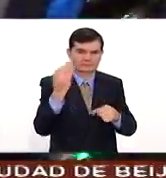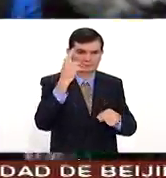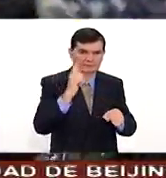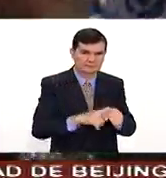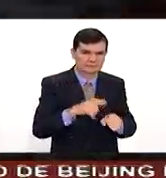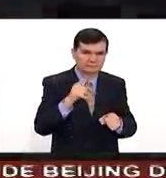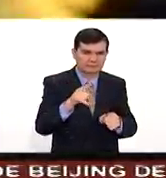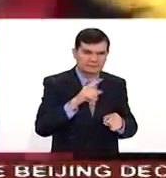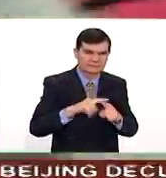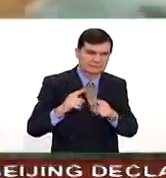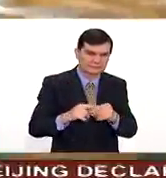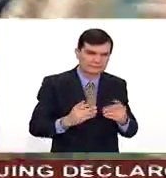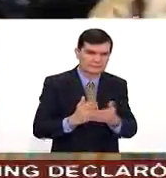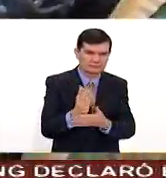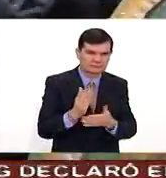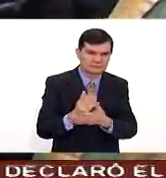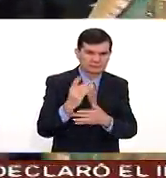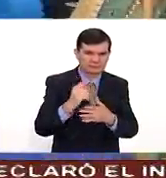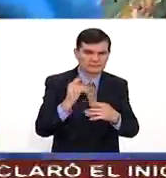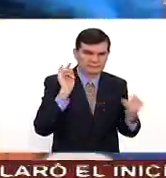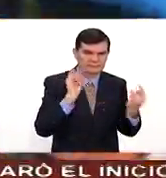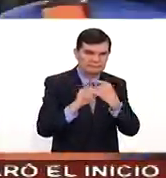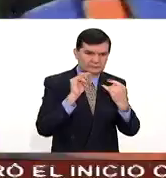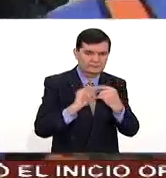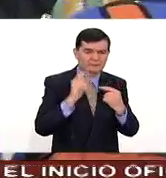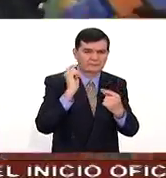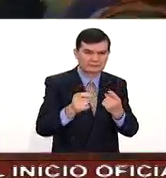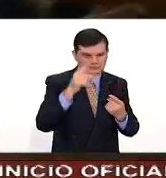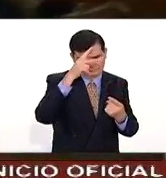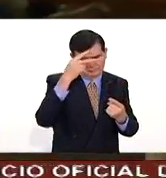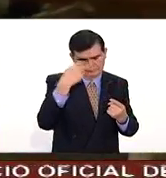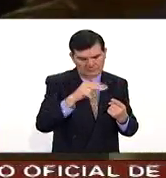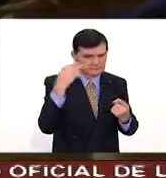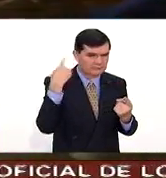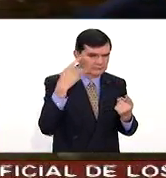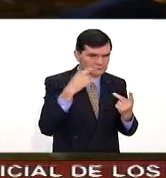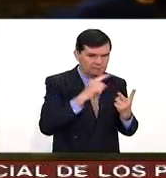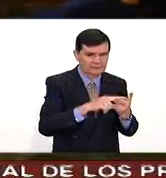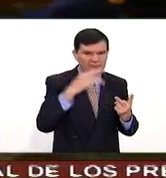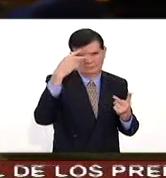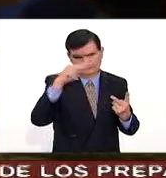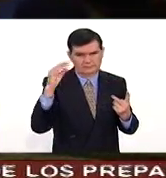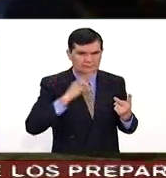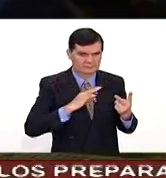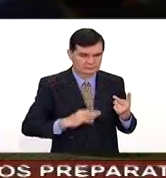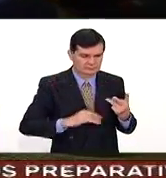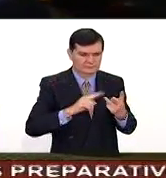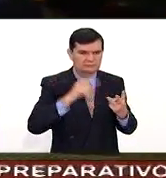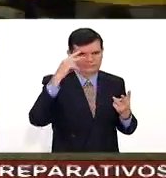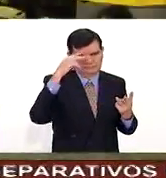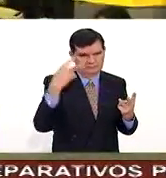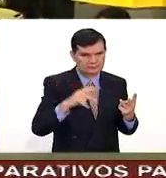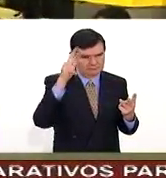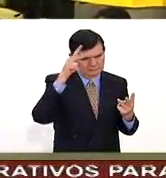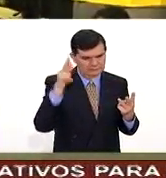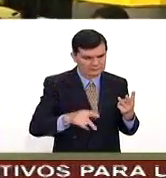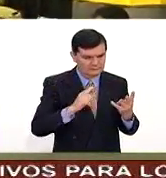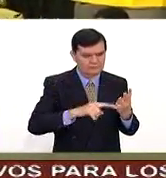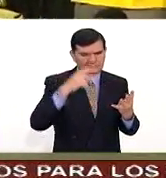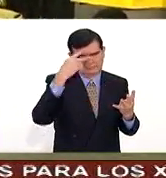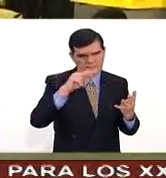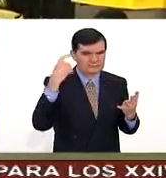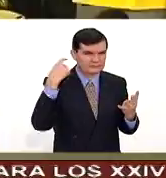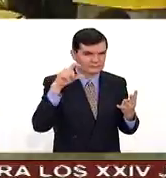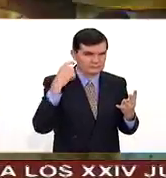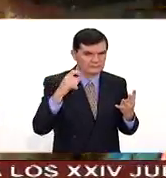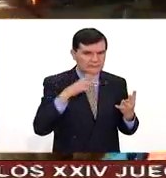Federal en los accesos en carreteras como lo que es México-Puebla, México-Toluca, México-Pachuca y México-Querétaro,